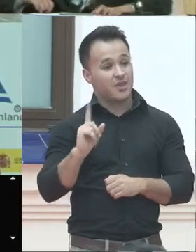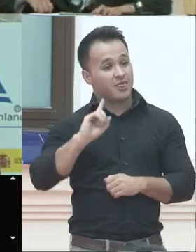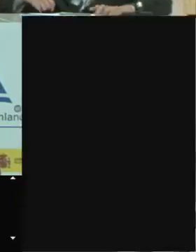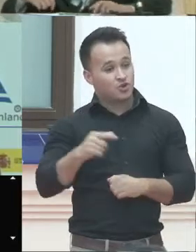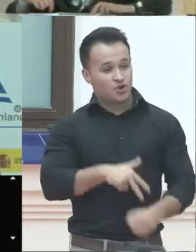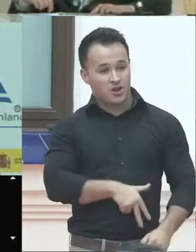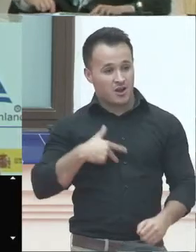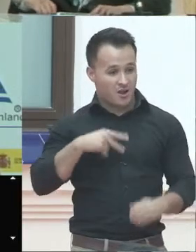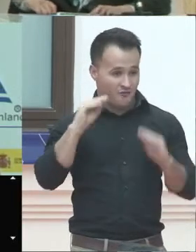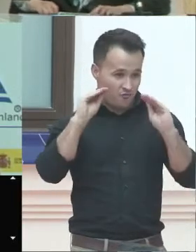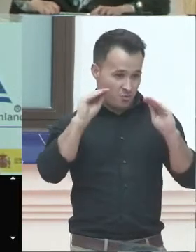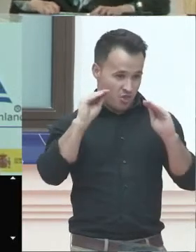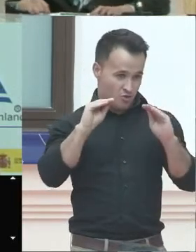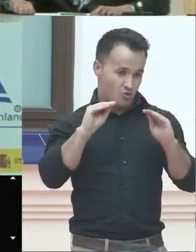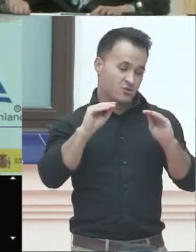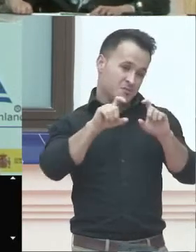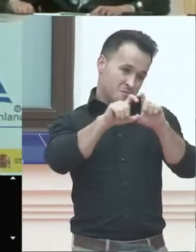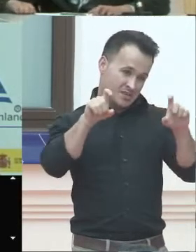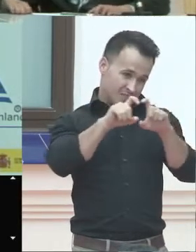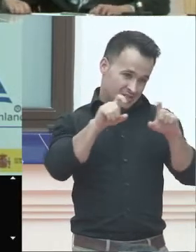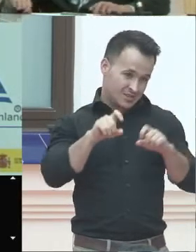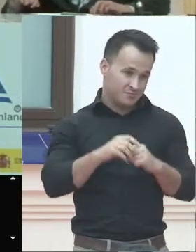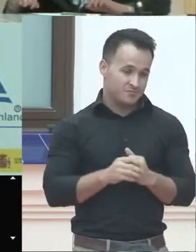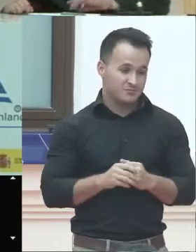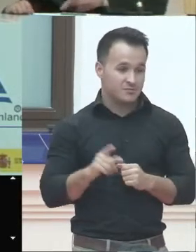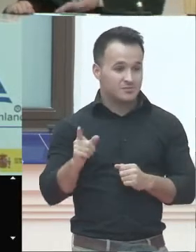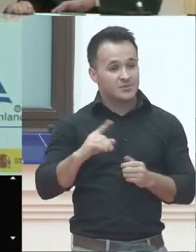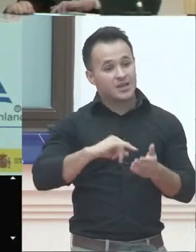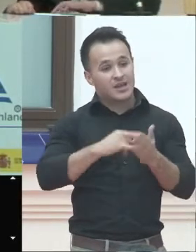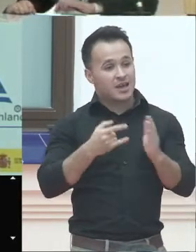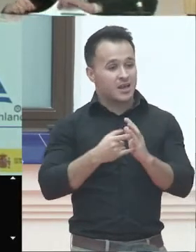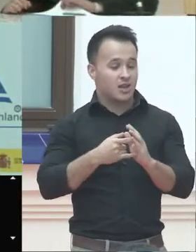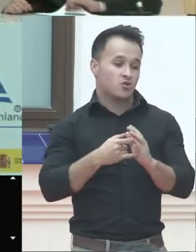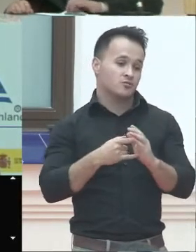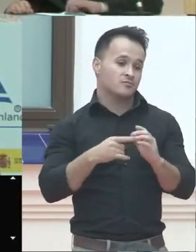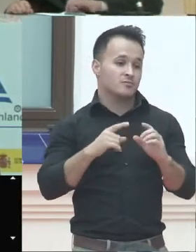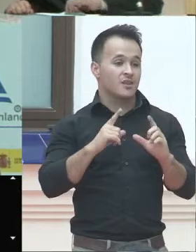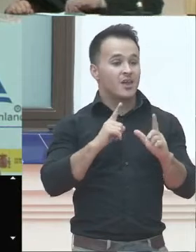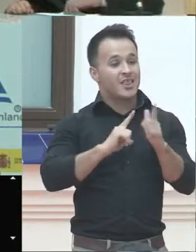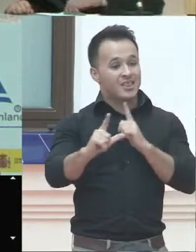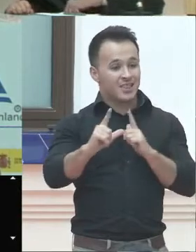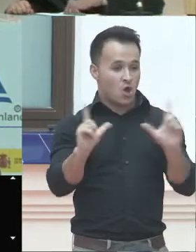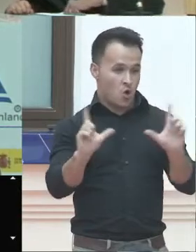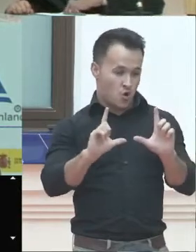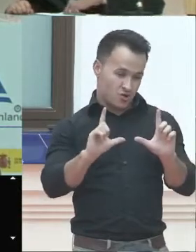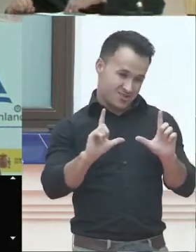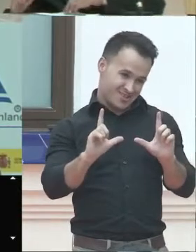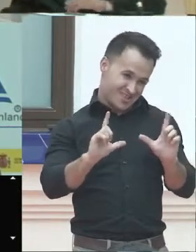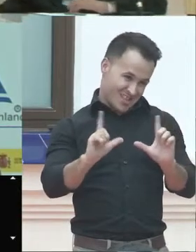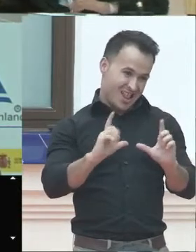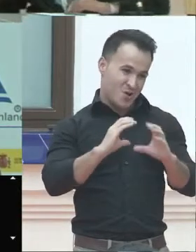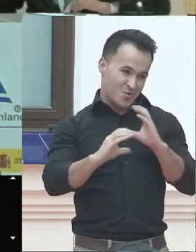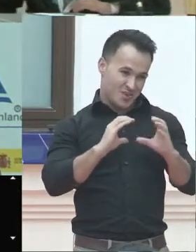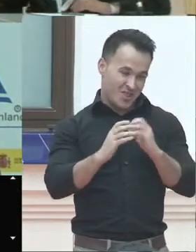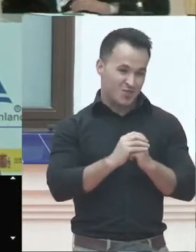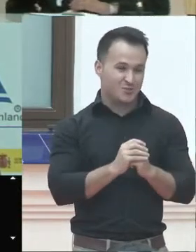general de Formación Universidad Empresa, es ingeniero de telecomunicación e ingeniero informático, ha trabajado como consultor en